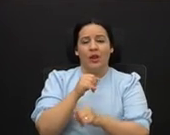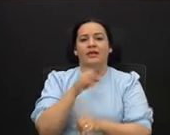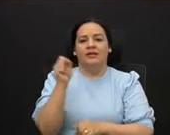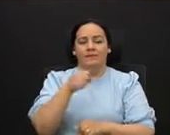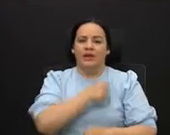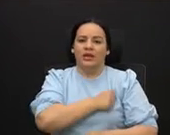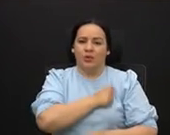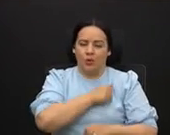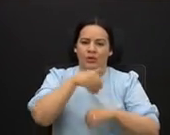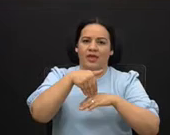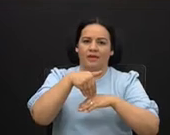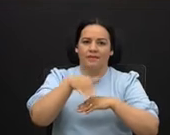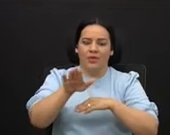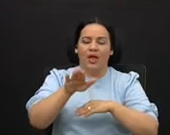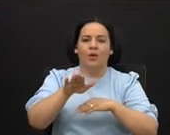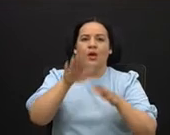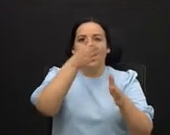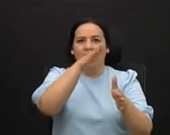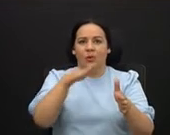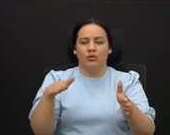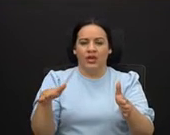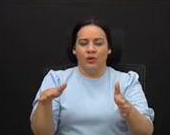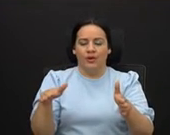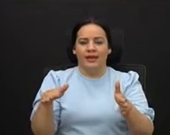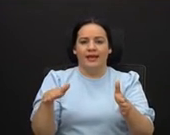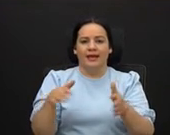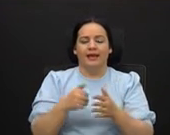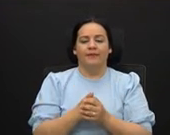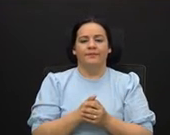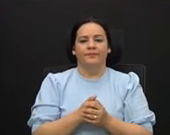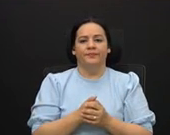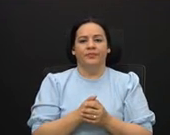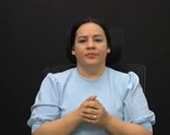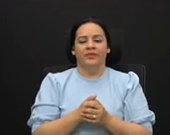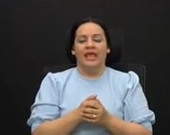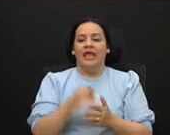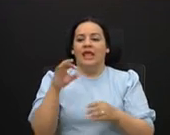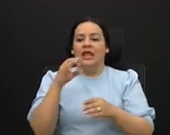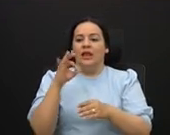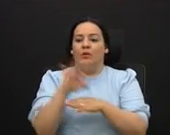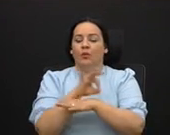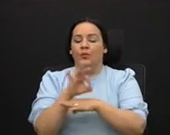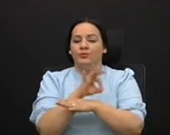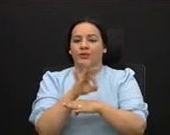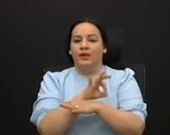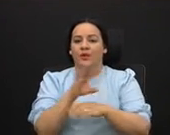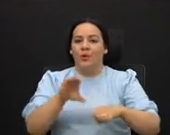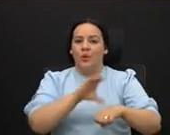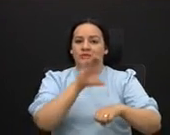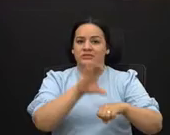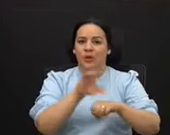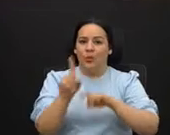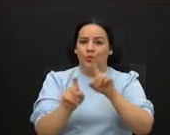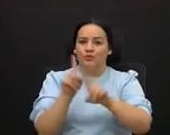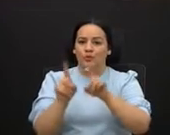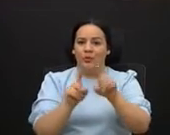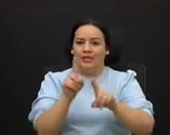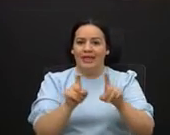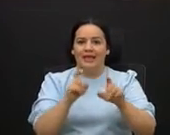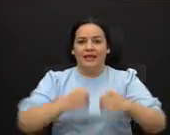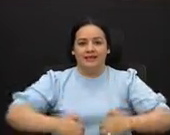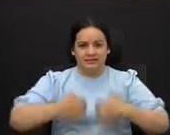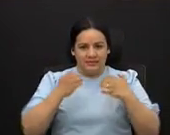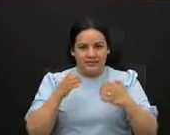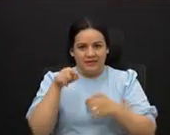fue enviado a la Defensoría, a la Contraloría, el funcionamiento del Consejo Consultivo que existe